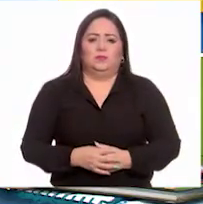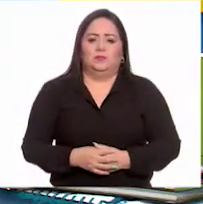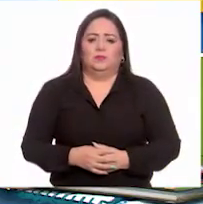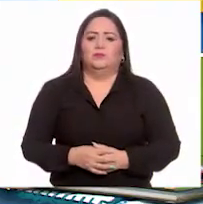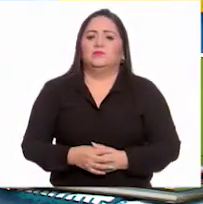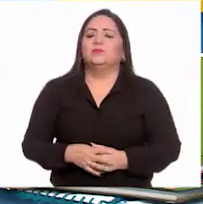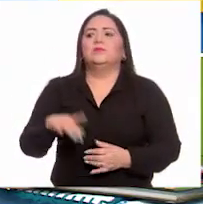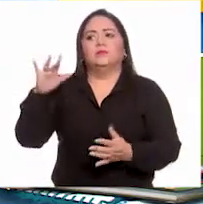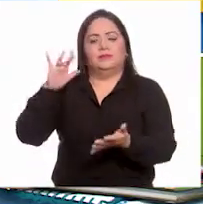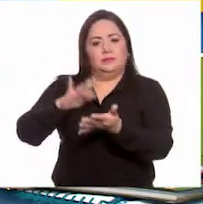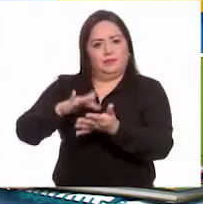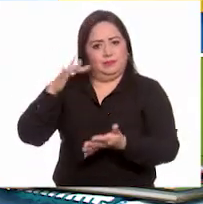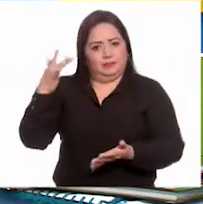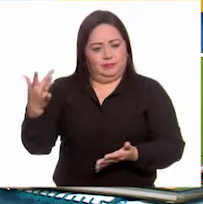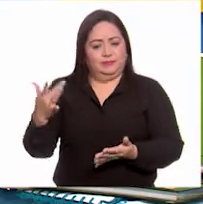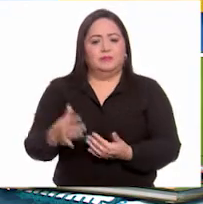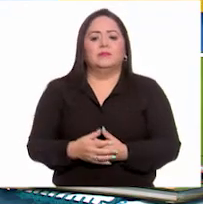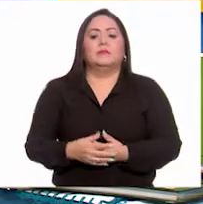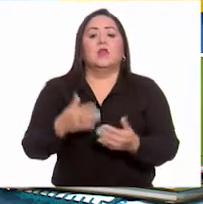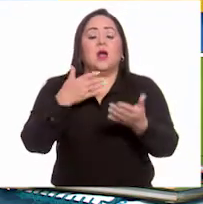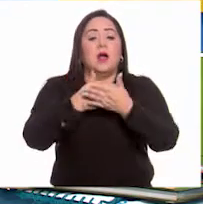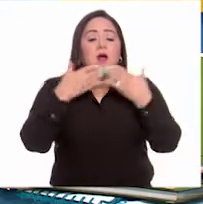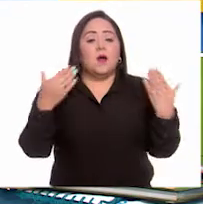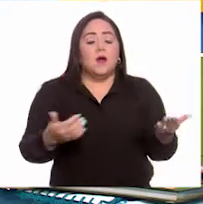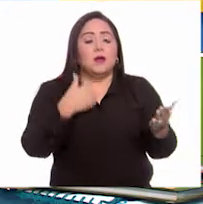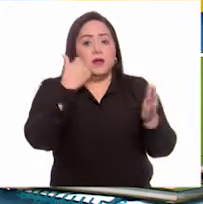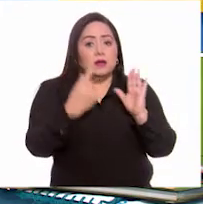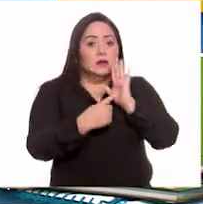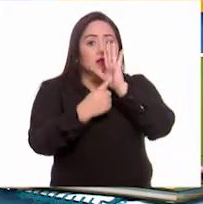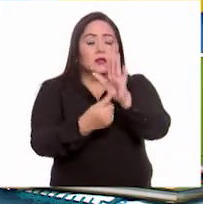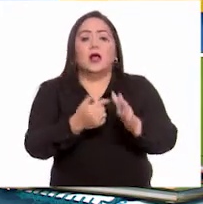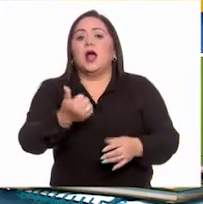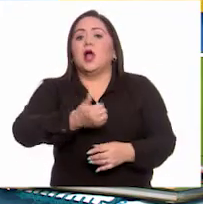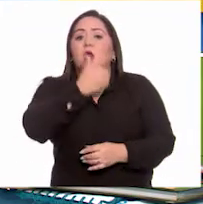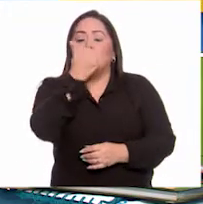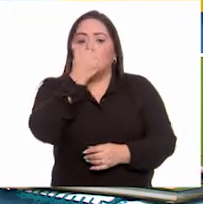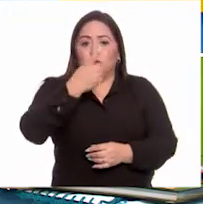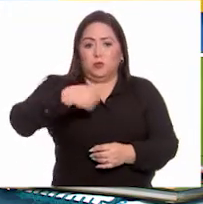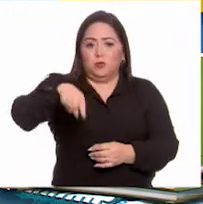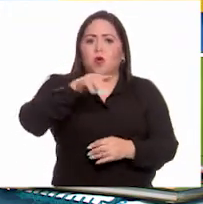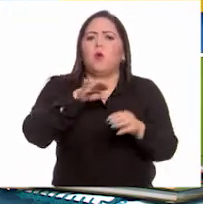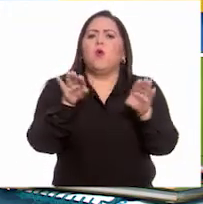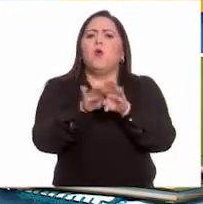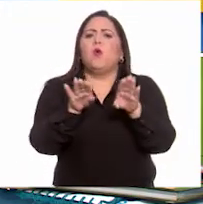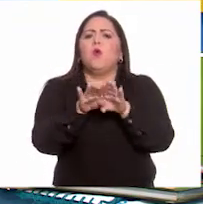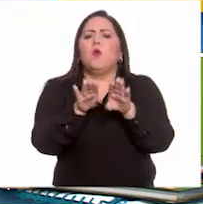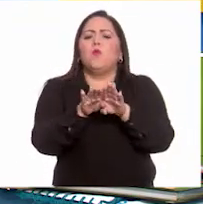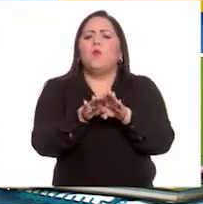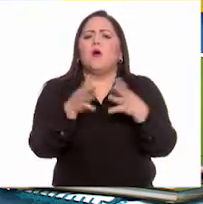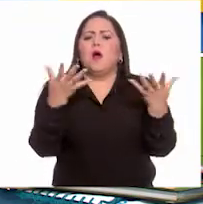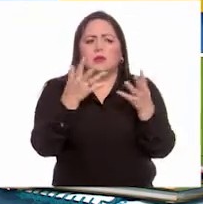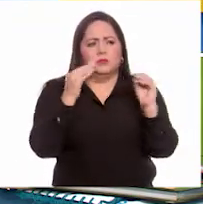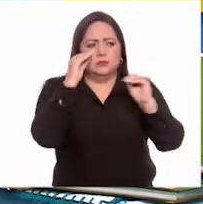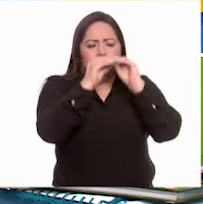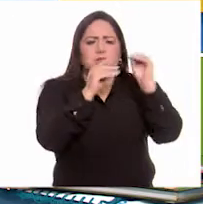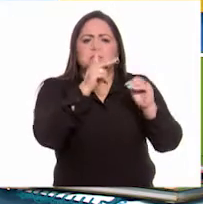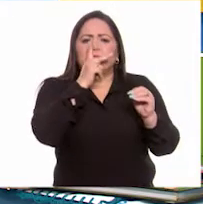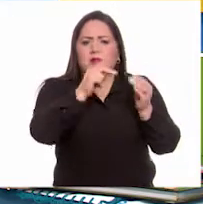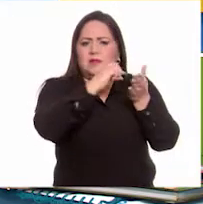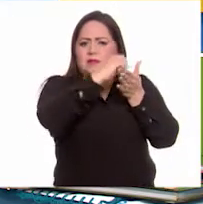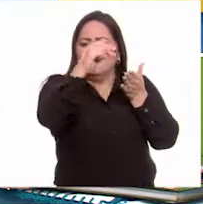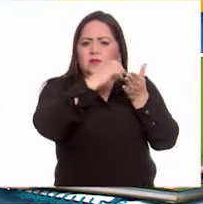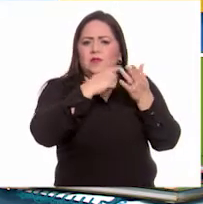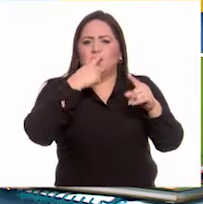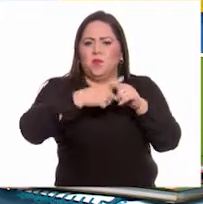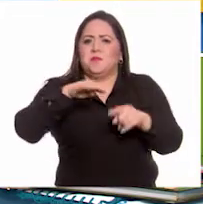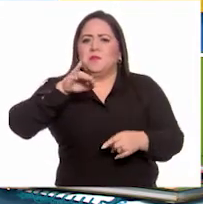Gracias, estimado Joaquín. Ahora quiero mostrarles a nuestras alumnas y alumnos cómo ordenaríamos nuestros textos narrativos sobre